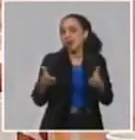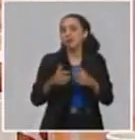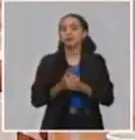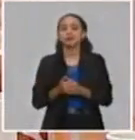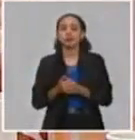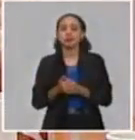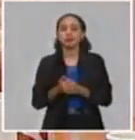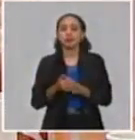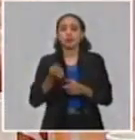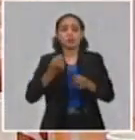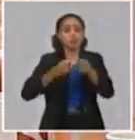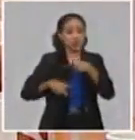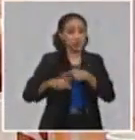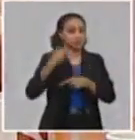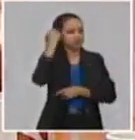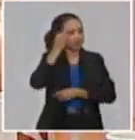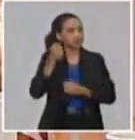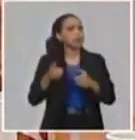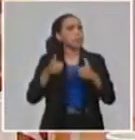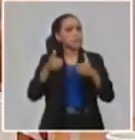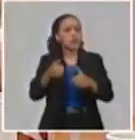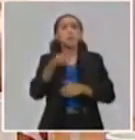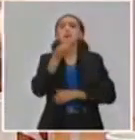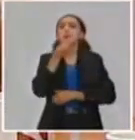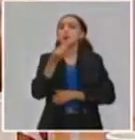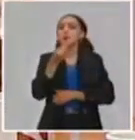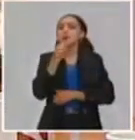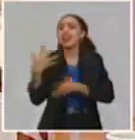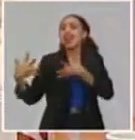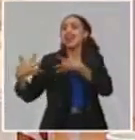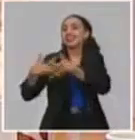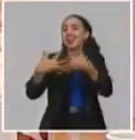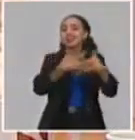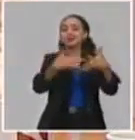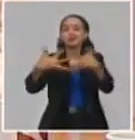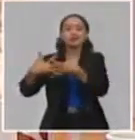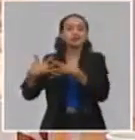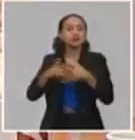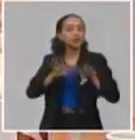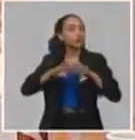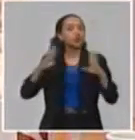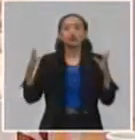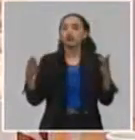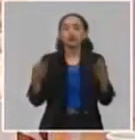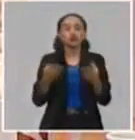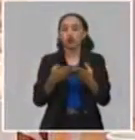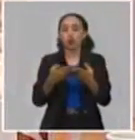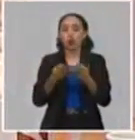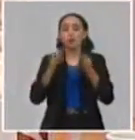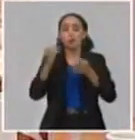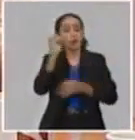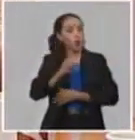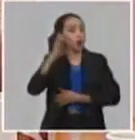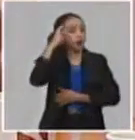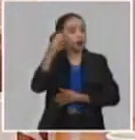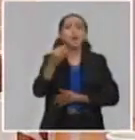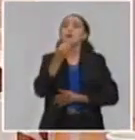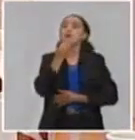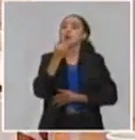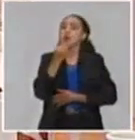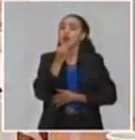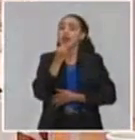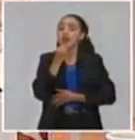racionales y que podamos hacer encadenamientos entre todas las formas de gestión para tener